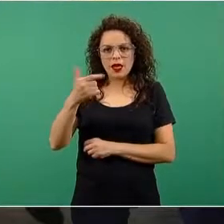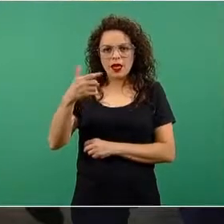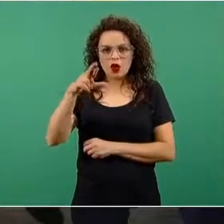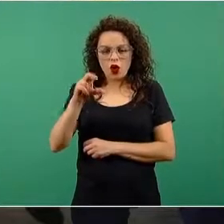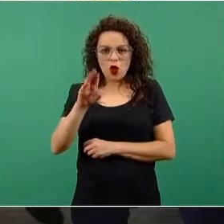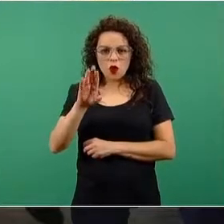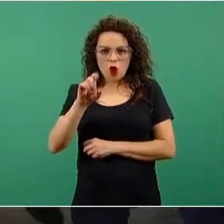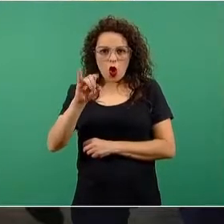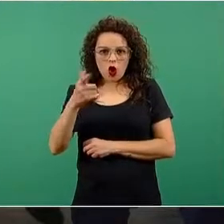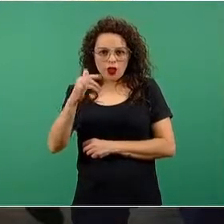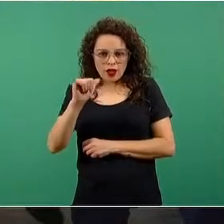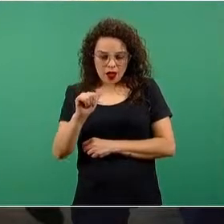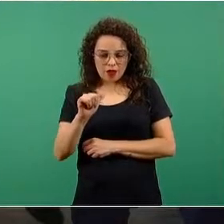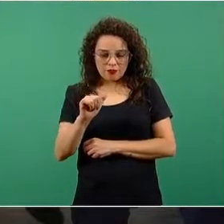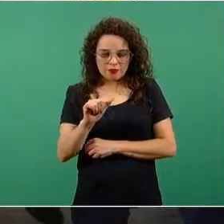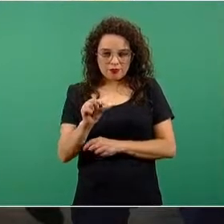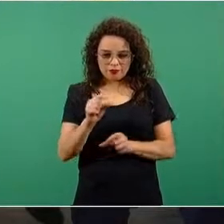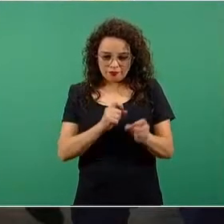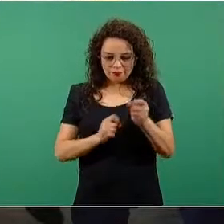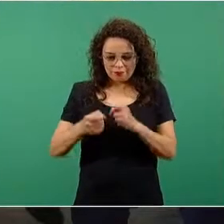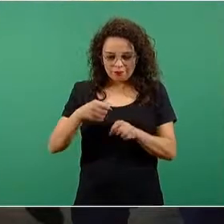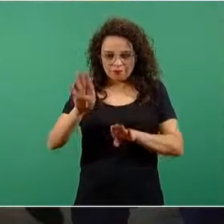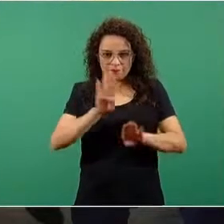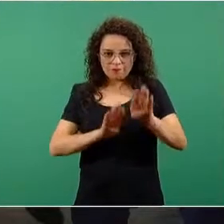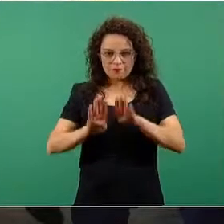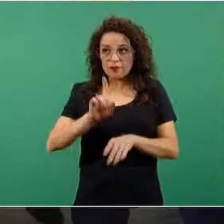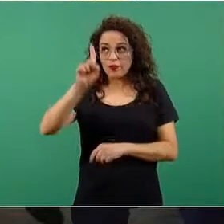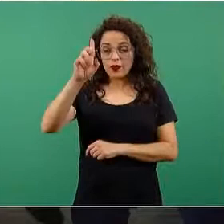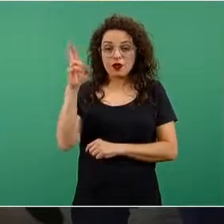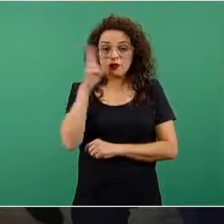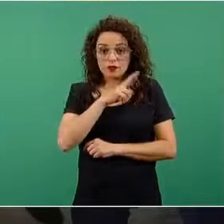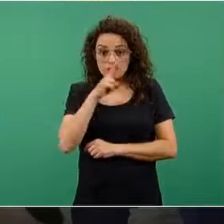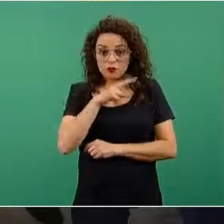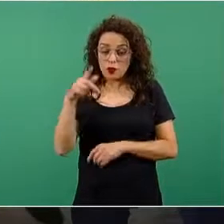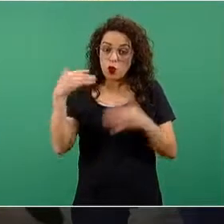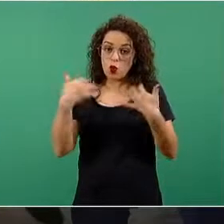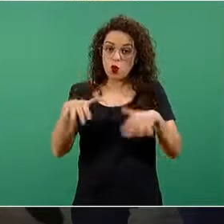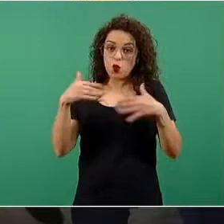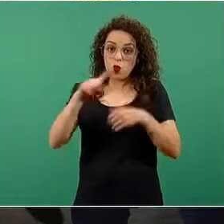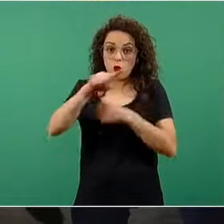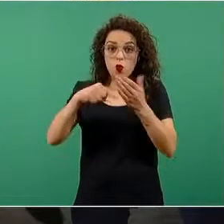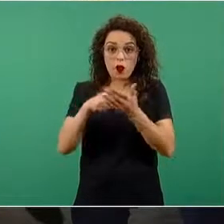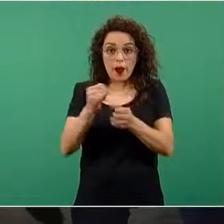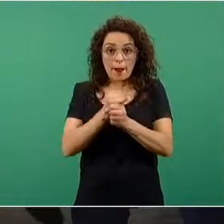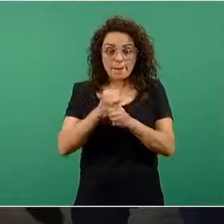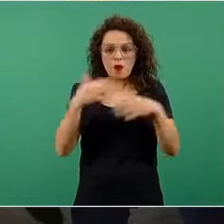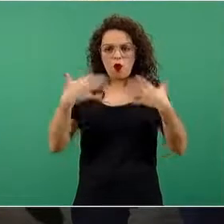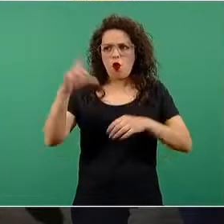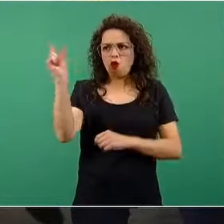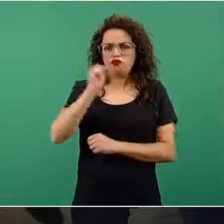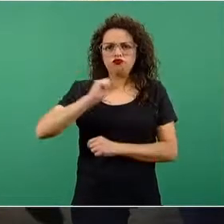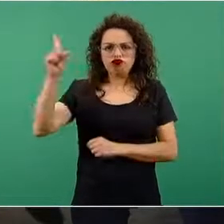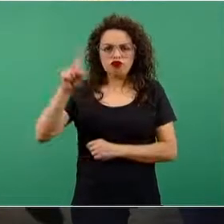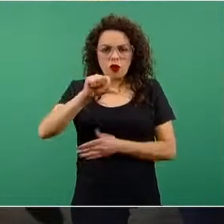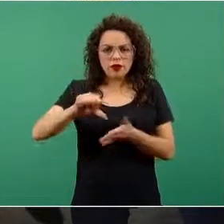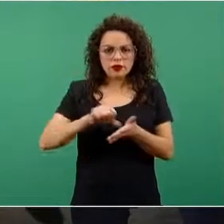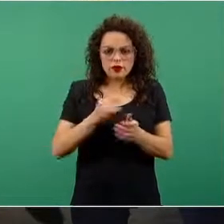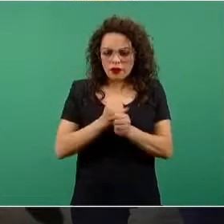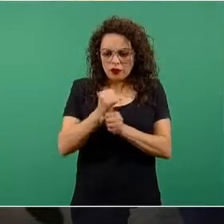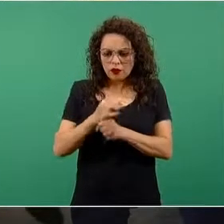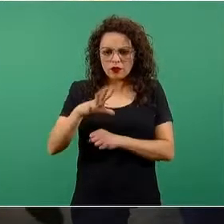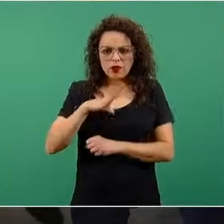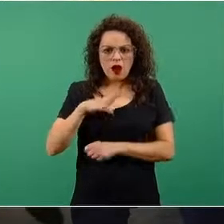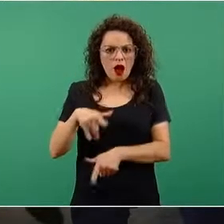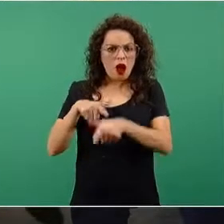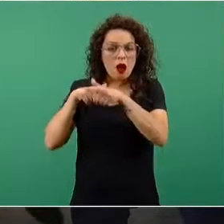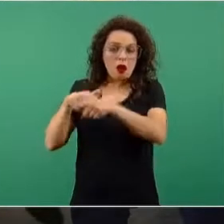Rusia, un muy prestigioso centro de investigación público, es un centro de investigación que tiene más de 100